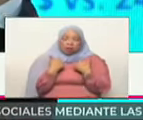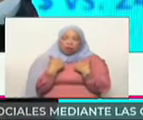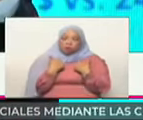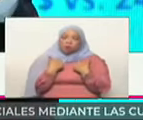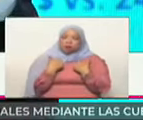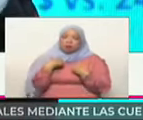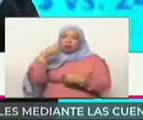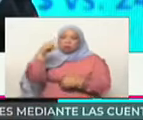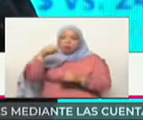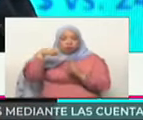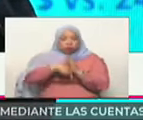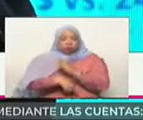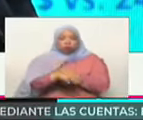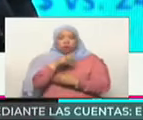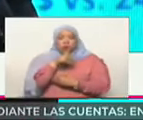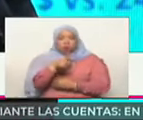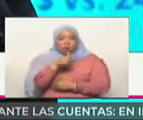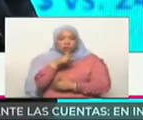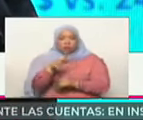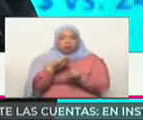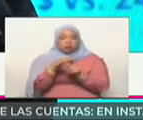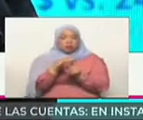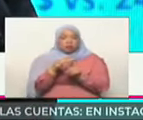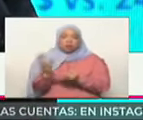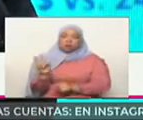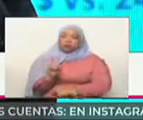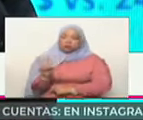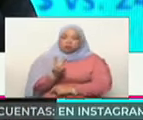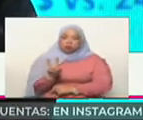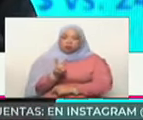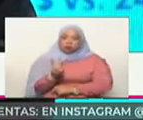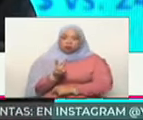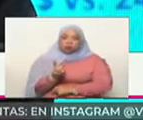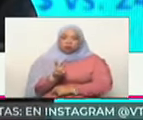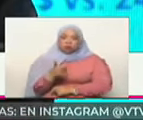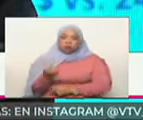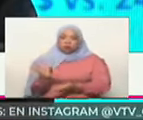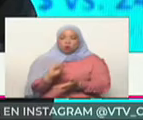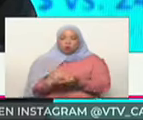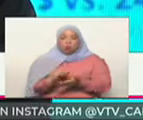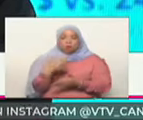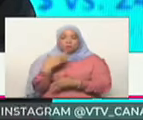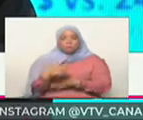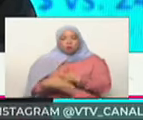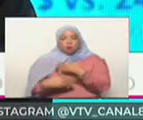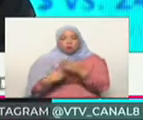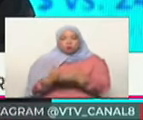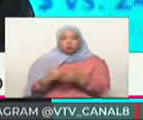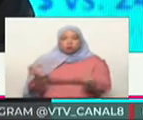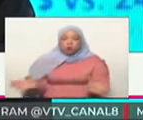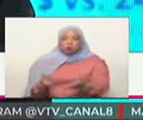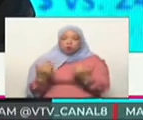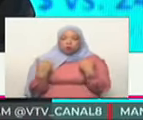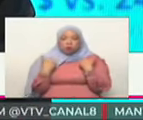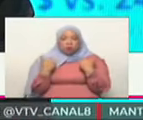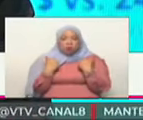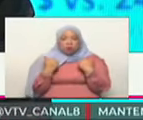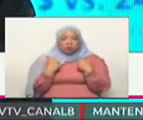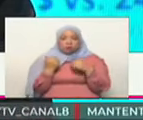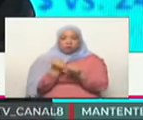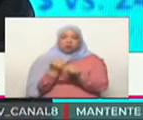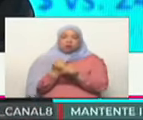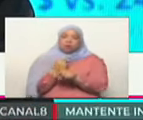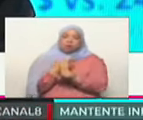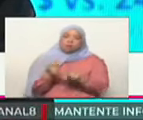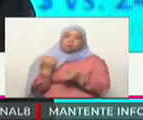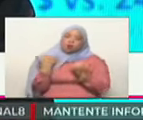al fondo, más abajo del fondo del foso estuvimos. Y nos recuperamos con pulso, con esfuerzo. Pero sin